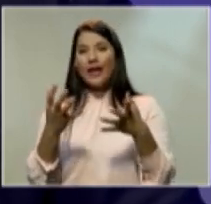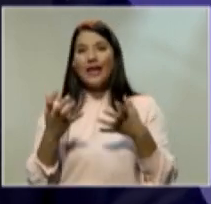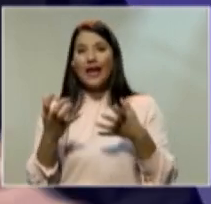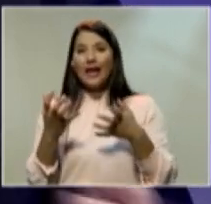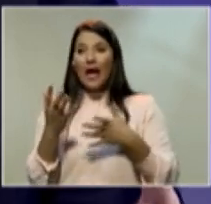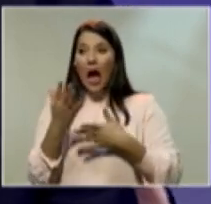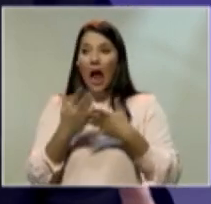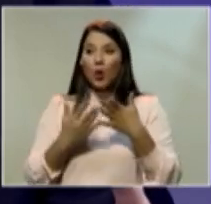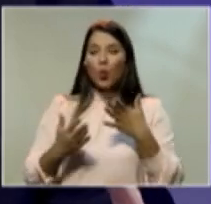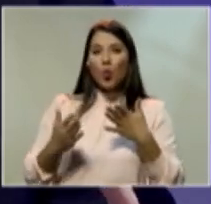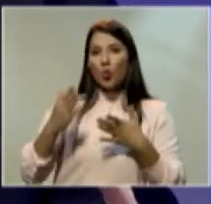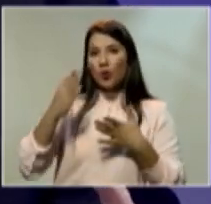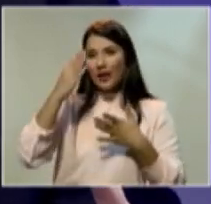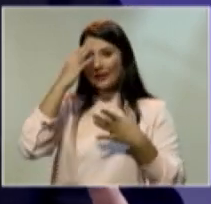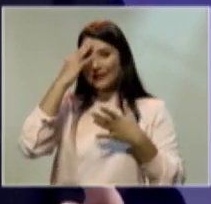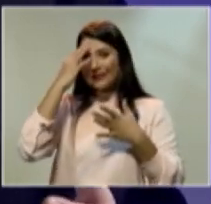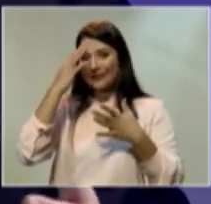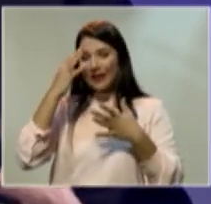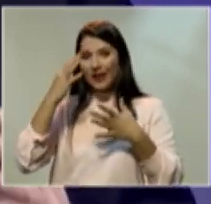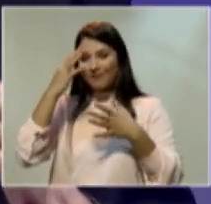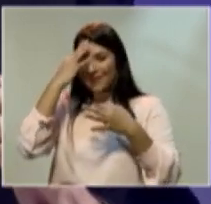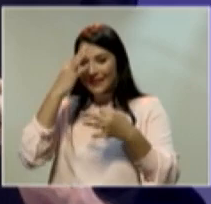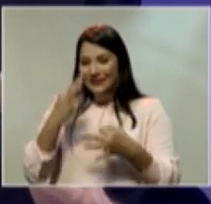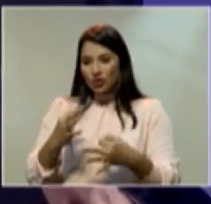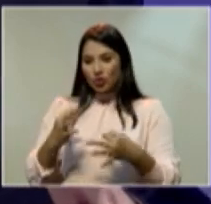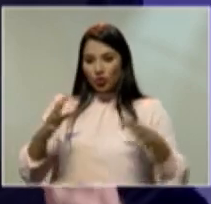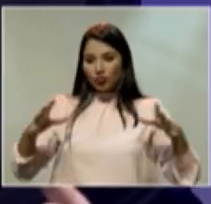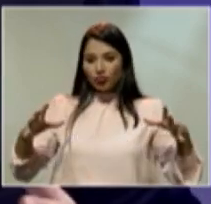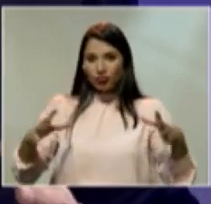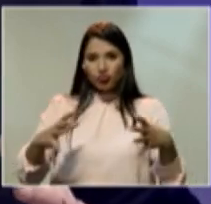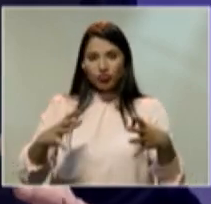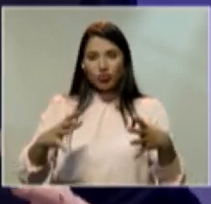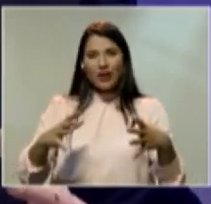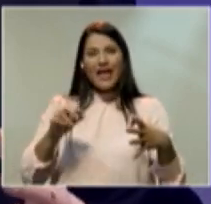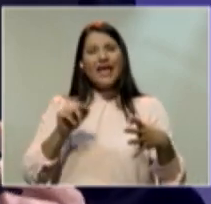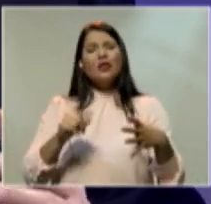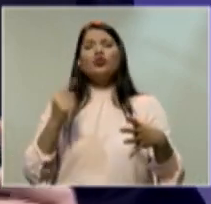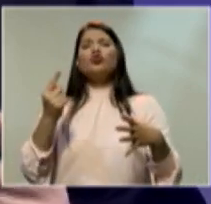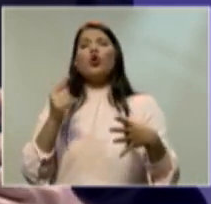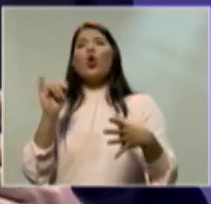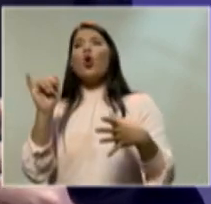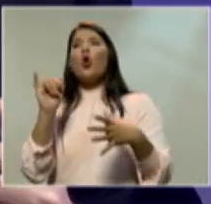acción espontánea de las masas no son más que un timo